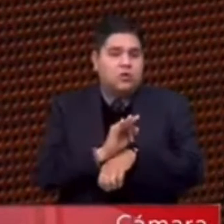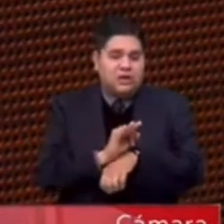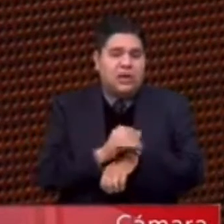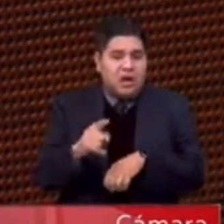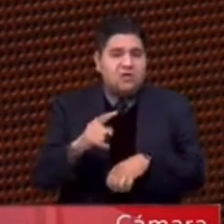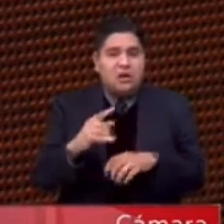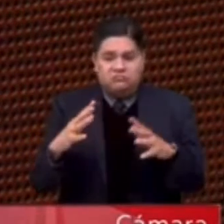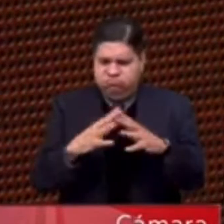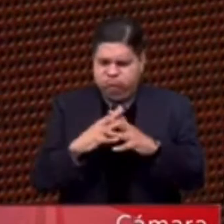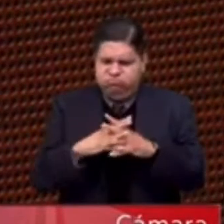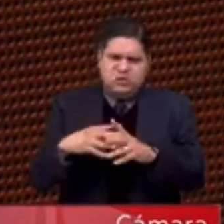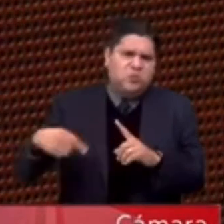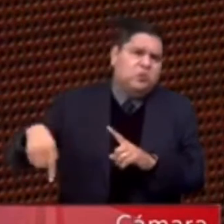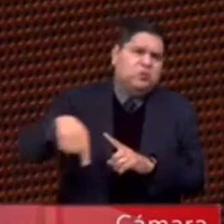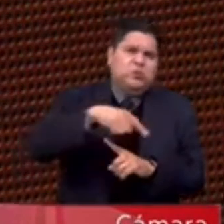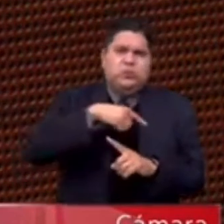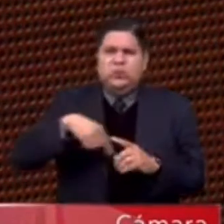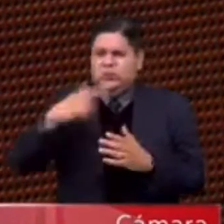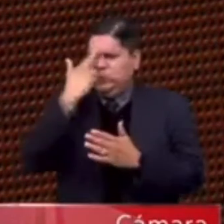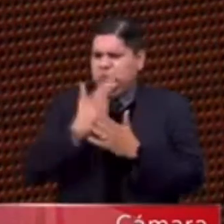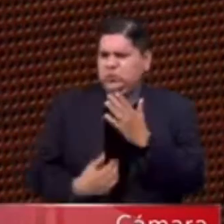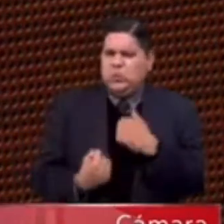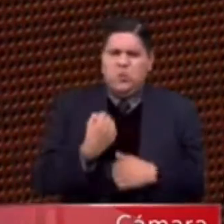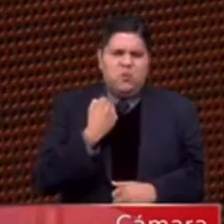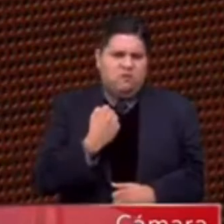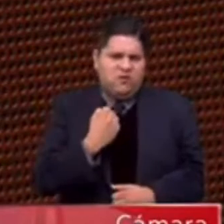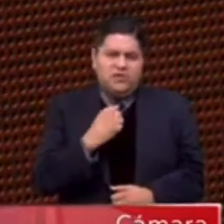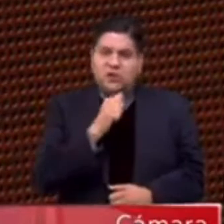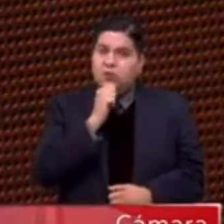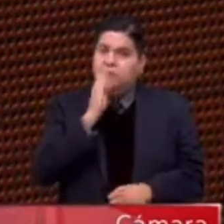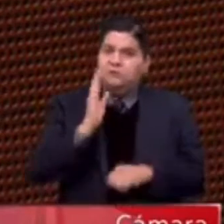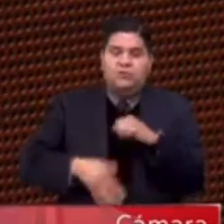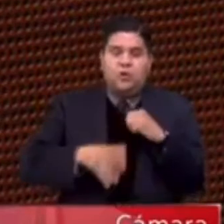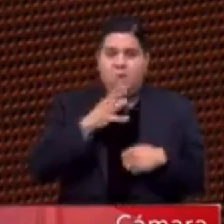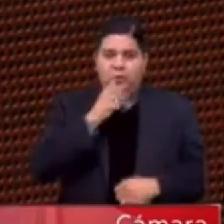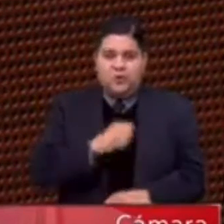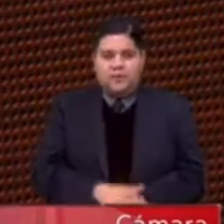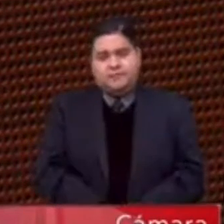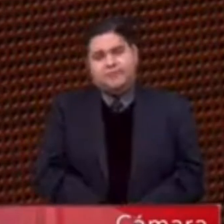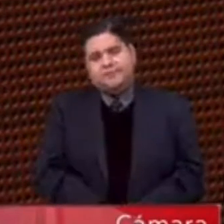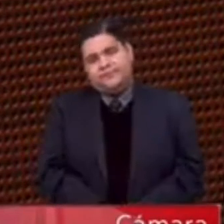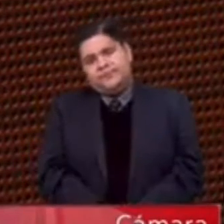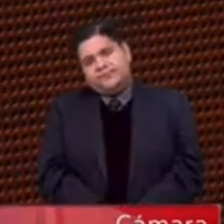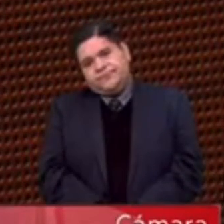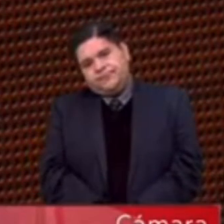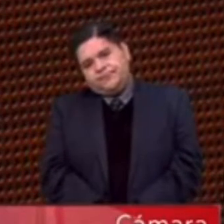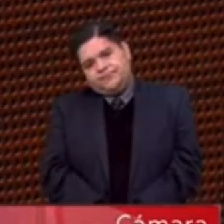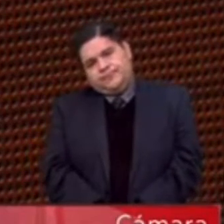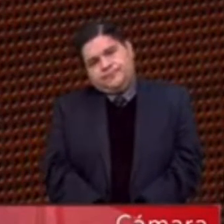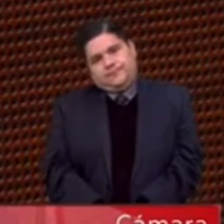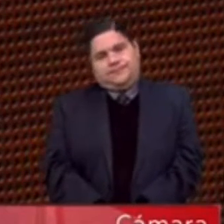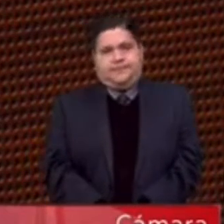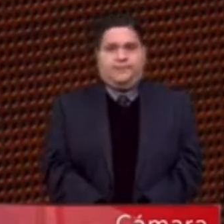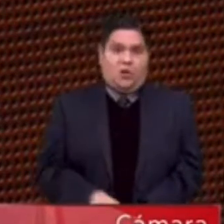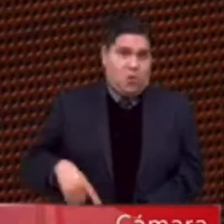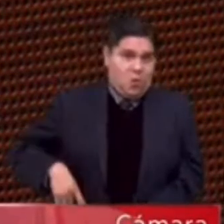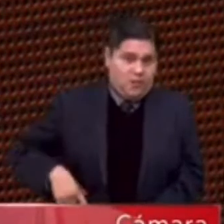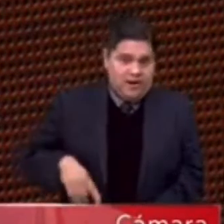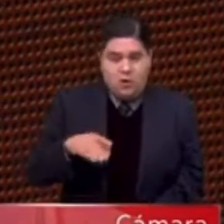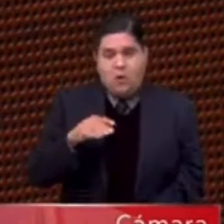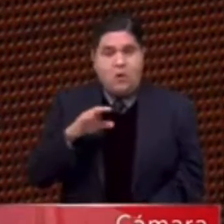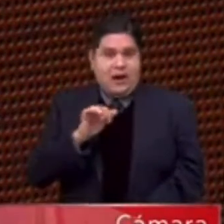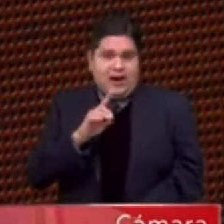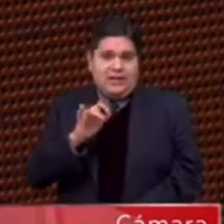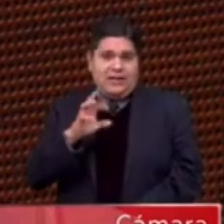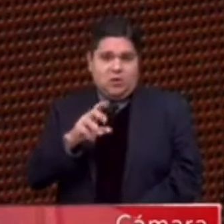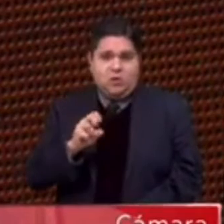país en una espiral de violencia de la que no podemos librarnos. Porque en ese sexenio fue cuando se llevó a México